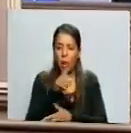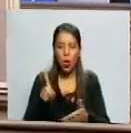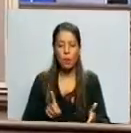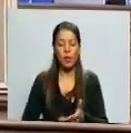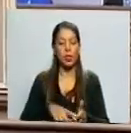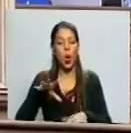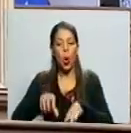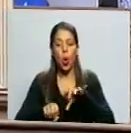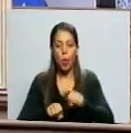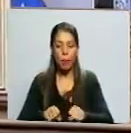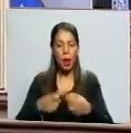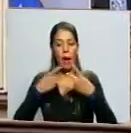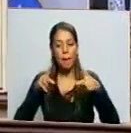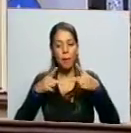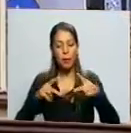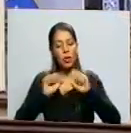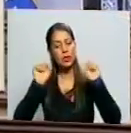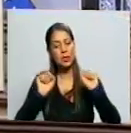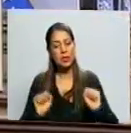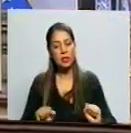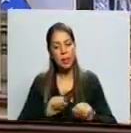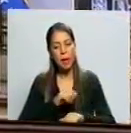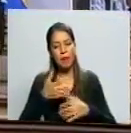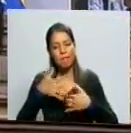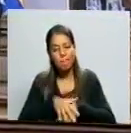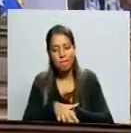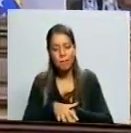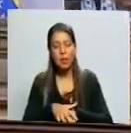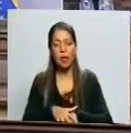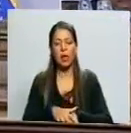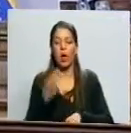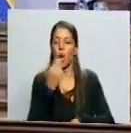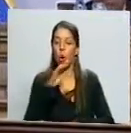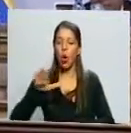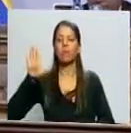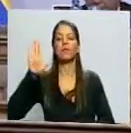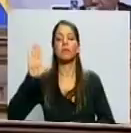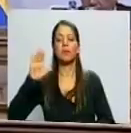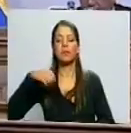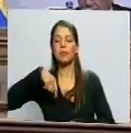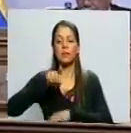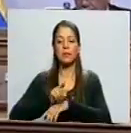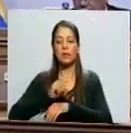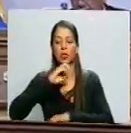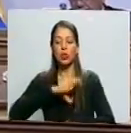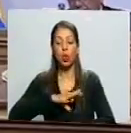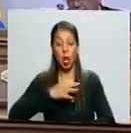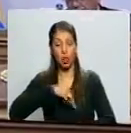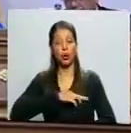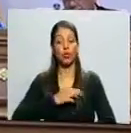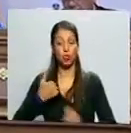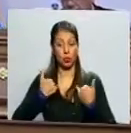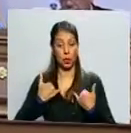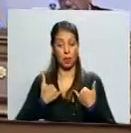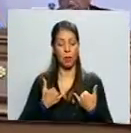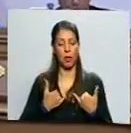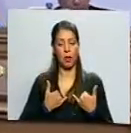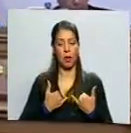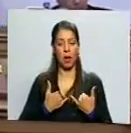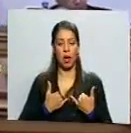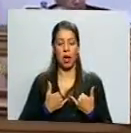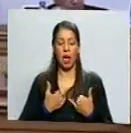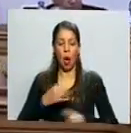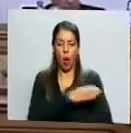públicas, un sistema integral que asuma el compromiso histórico que tenemos, que nosotros de esta